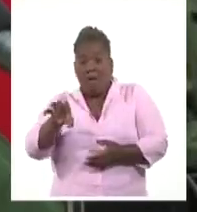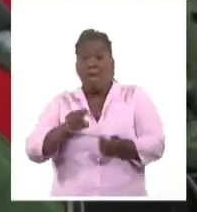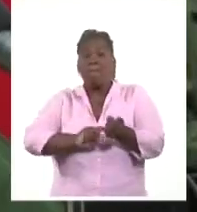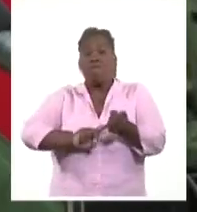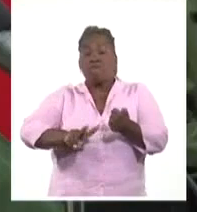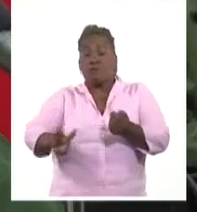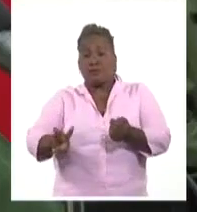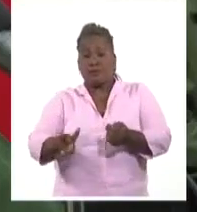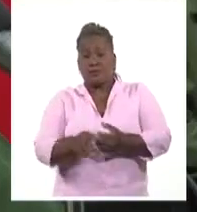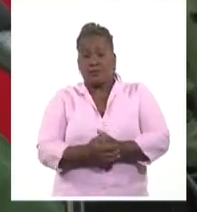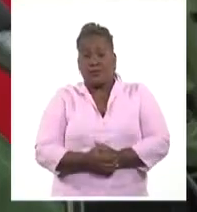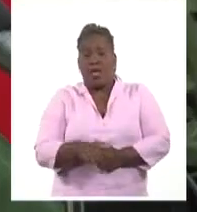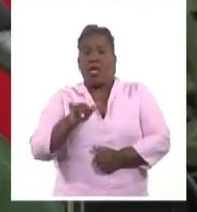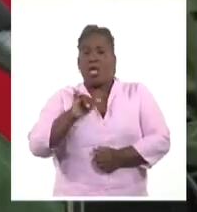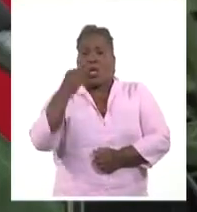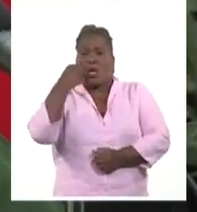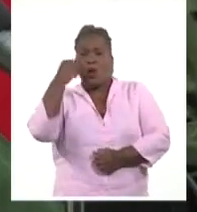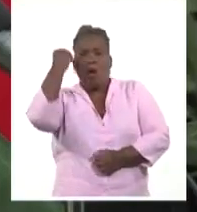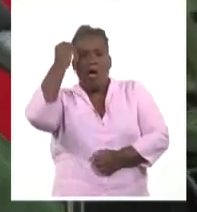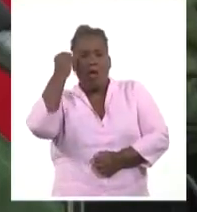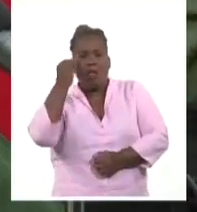en realidad con qué nivel de recursos